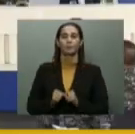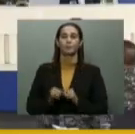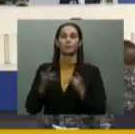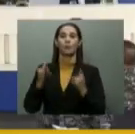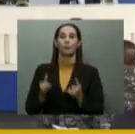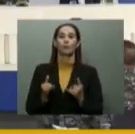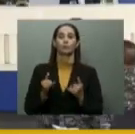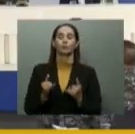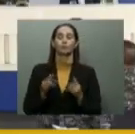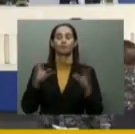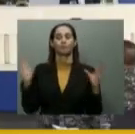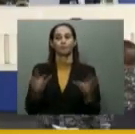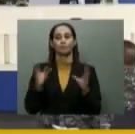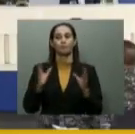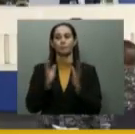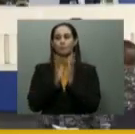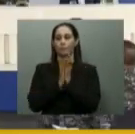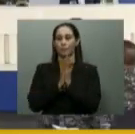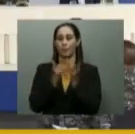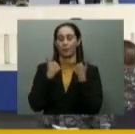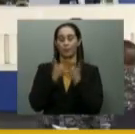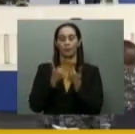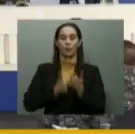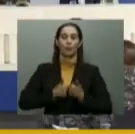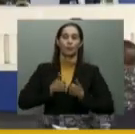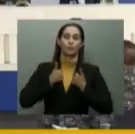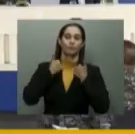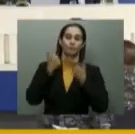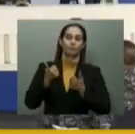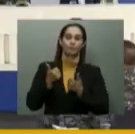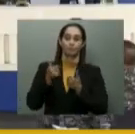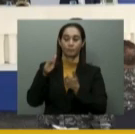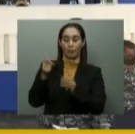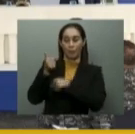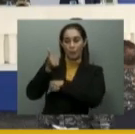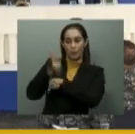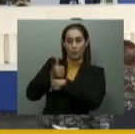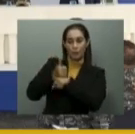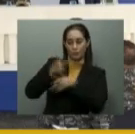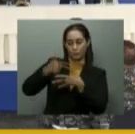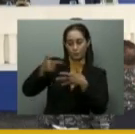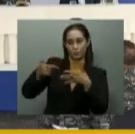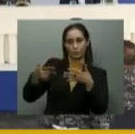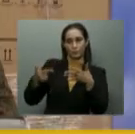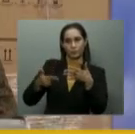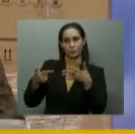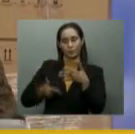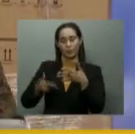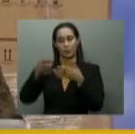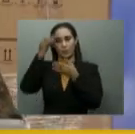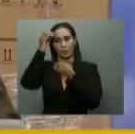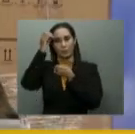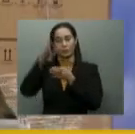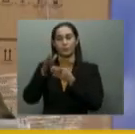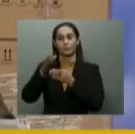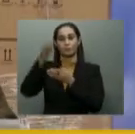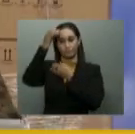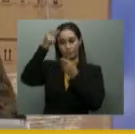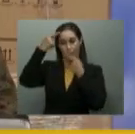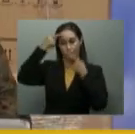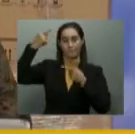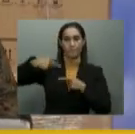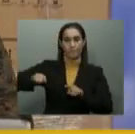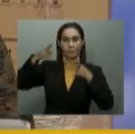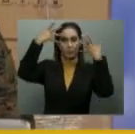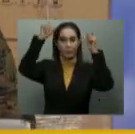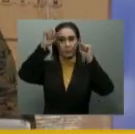de lo que tiene que ver con este aspecto en el plan de seguridad mi país es seguro con el tema de las vídeo